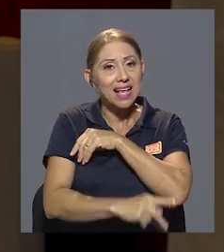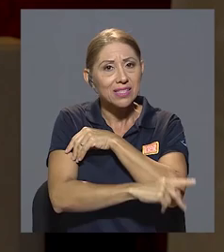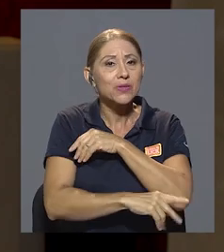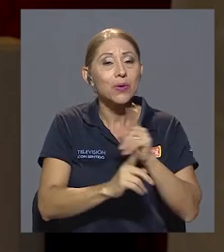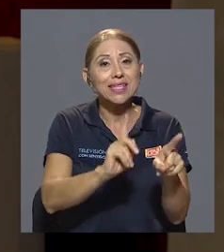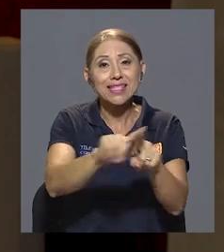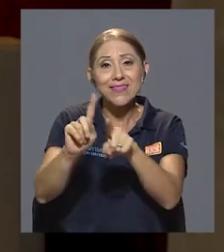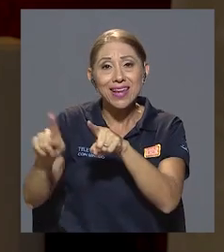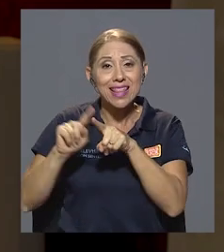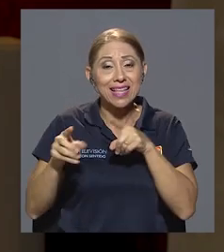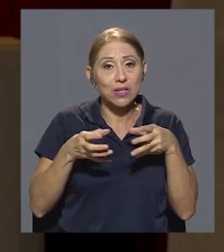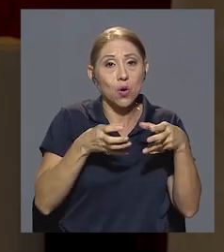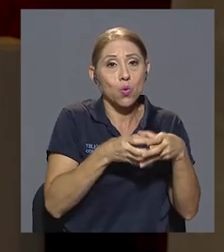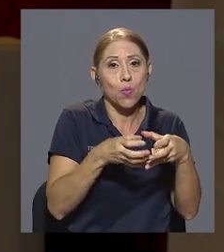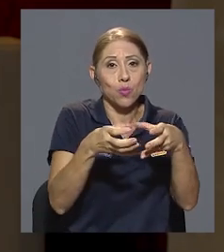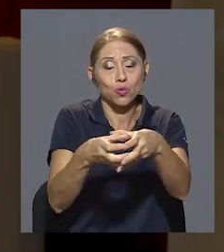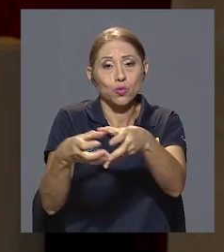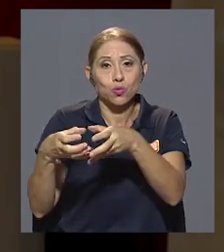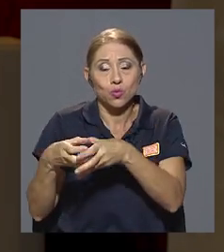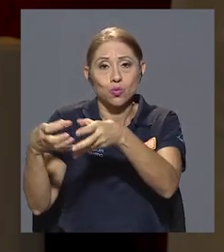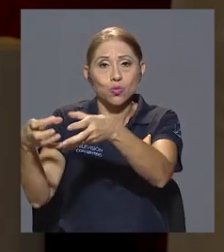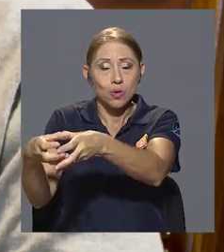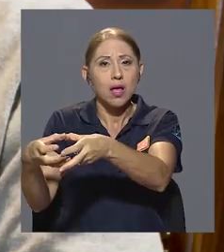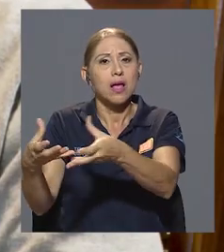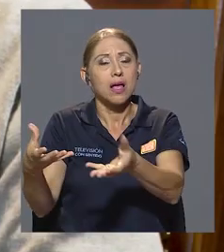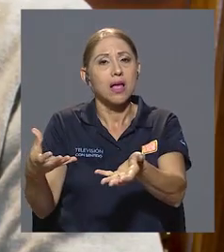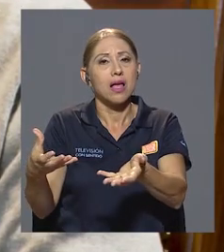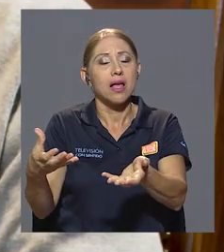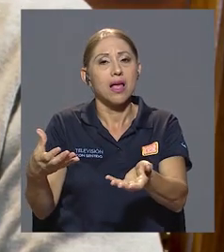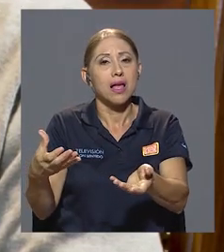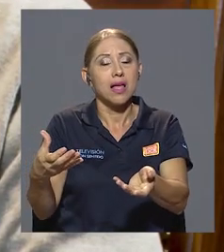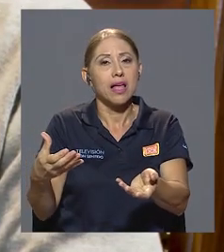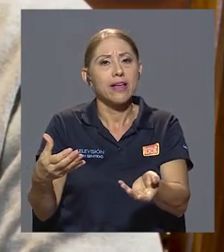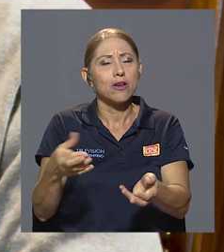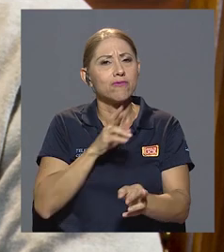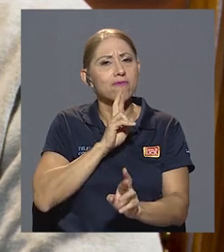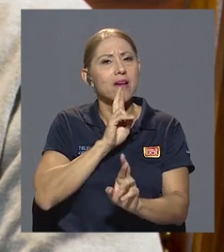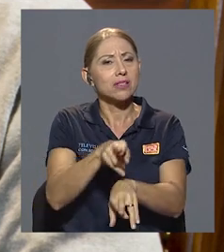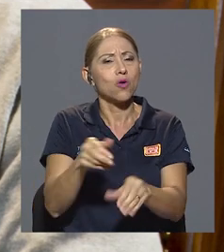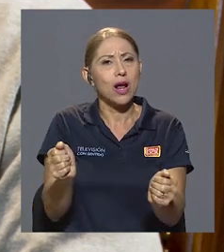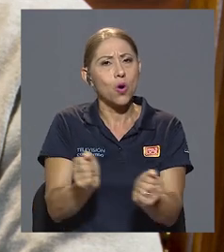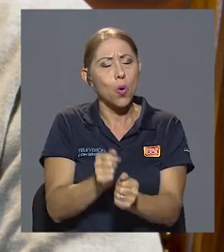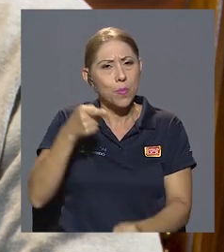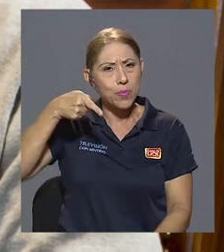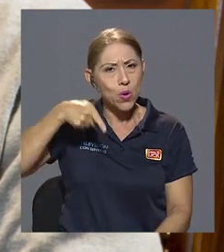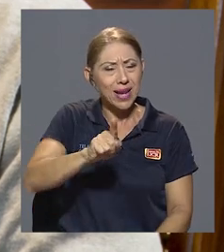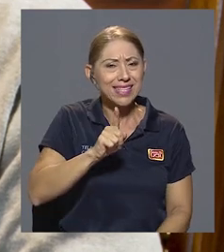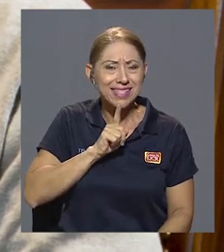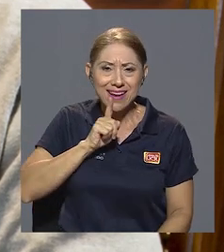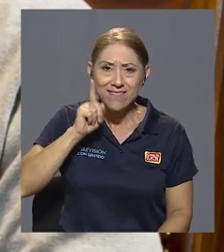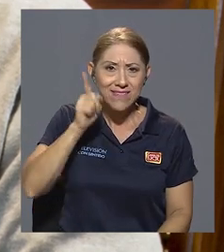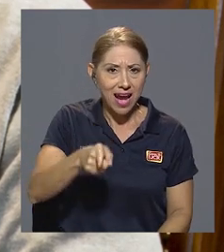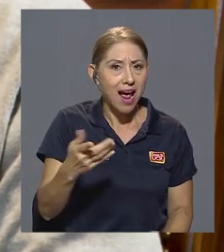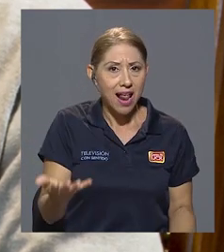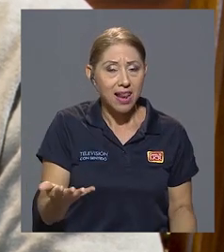diferentes grupos nacionales reaccionan con una violencia real o sea